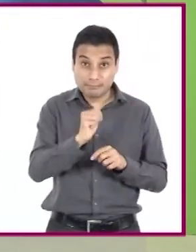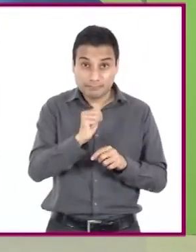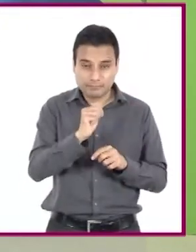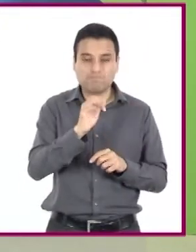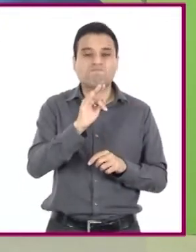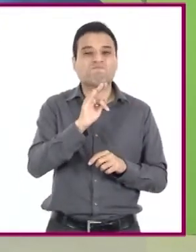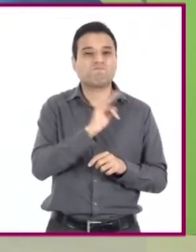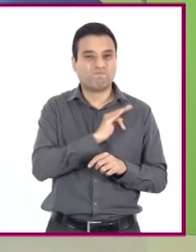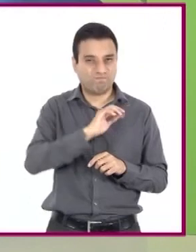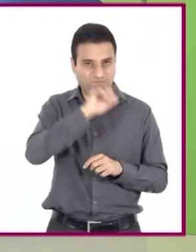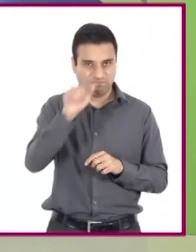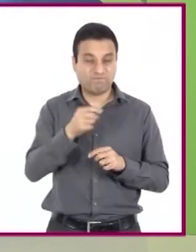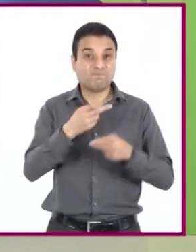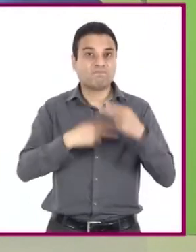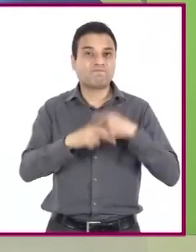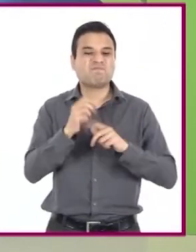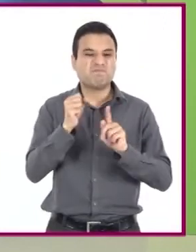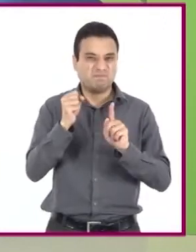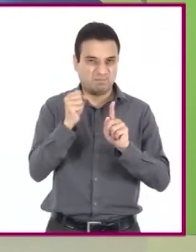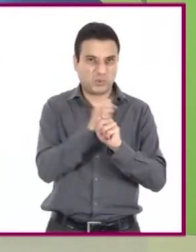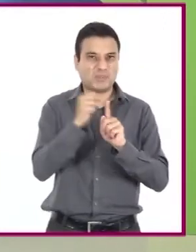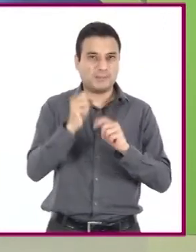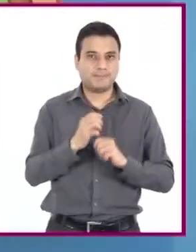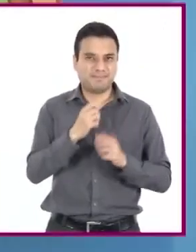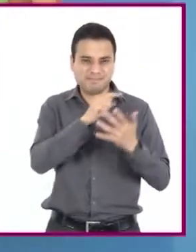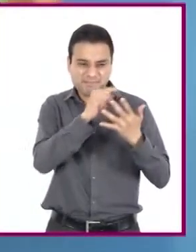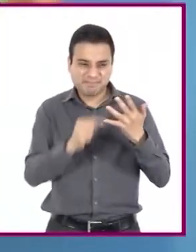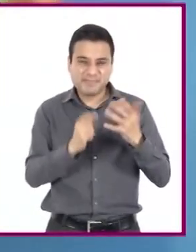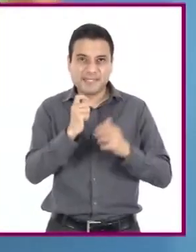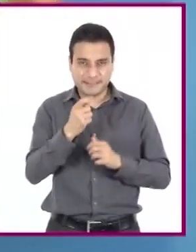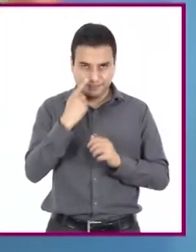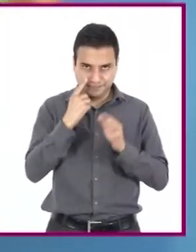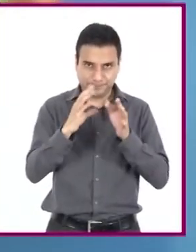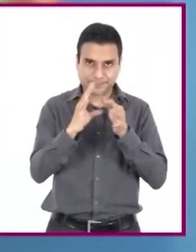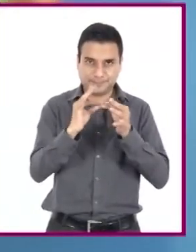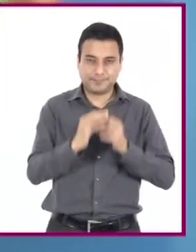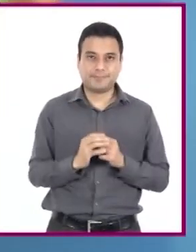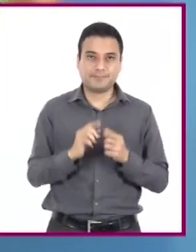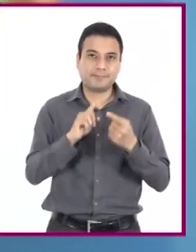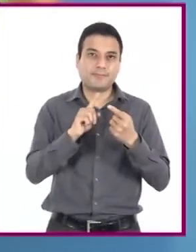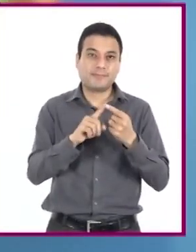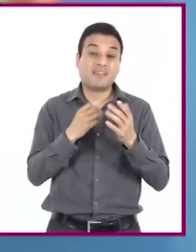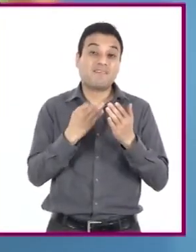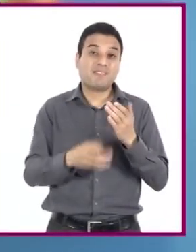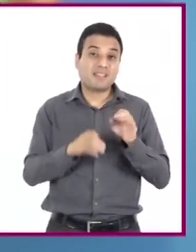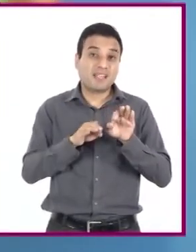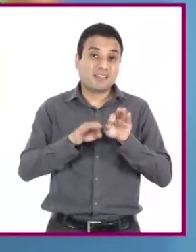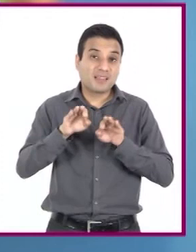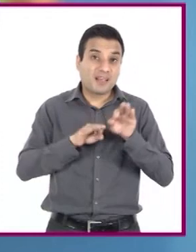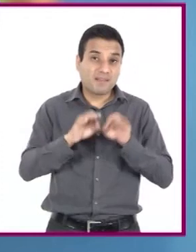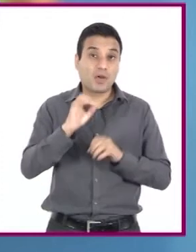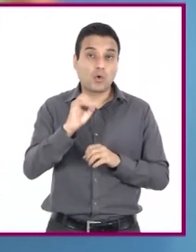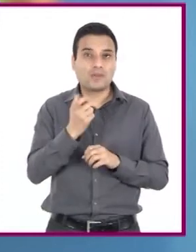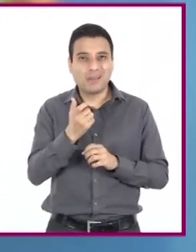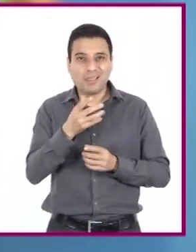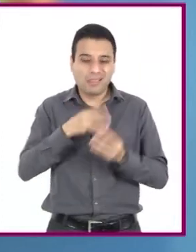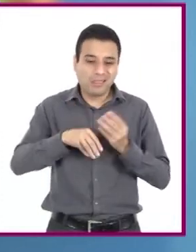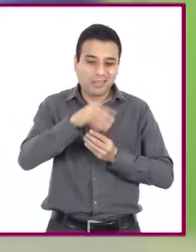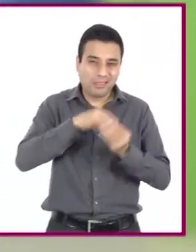en violencia. Algunas de estas son: falta de empleo o mala situación